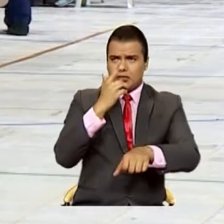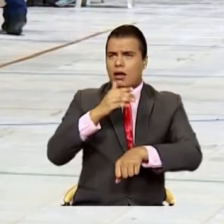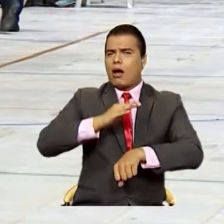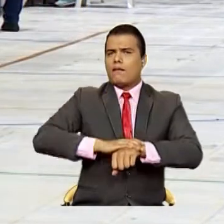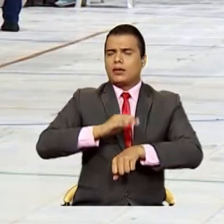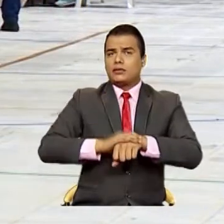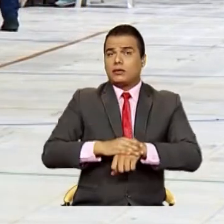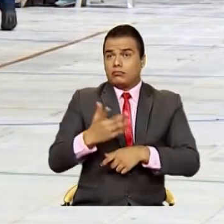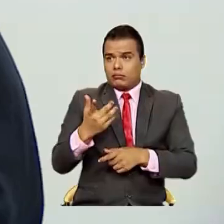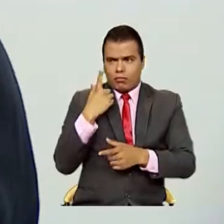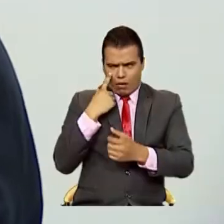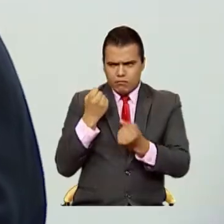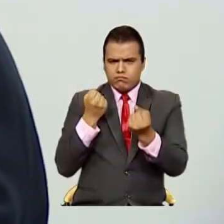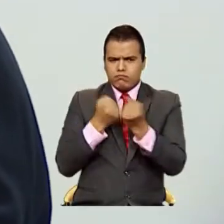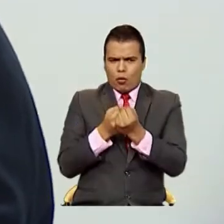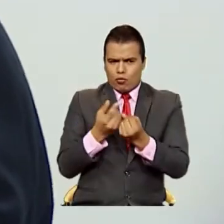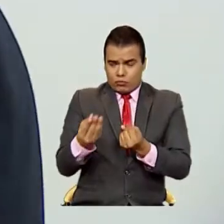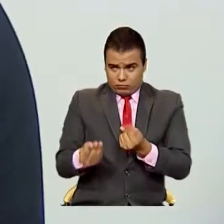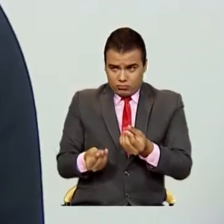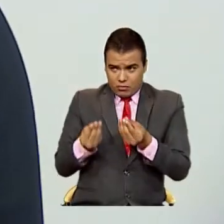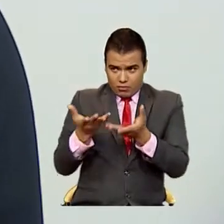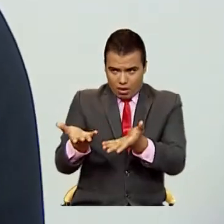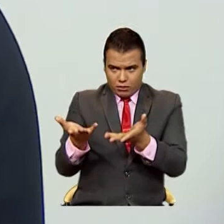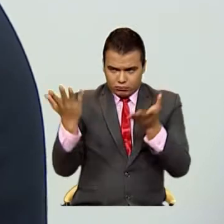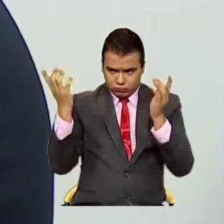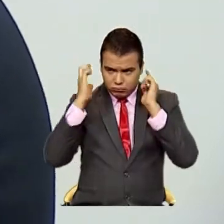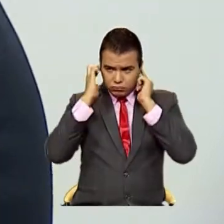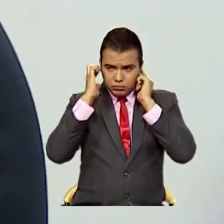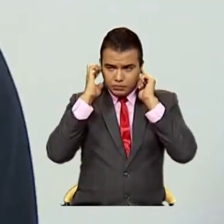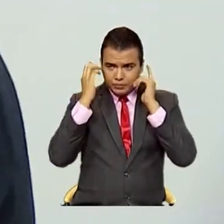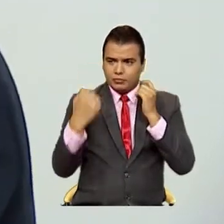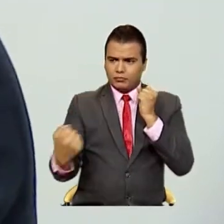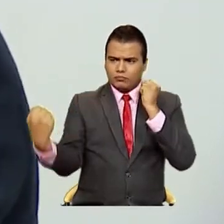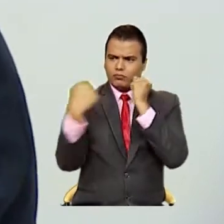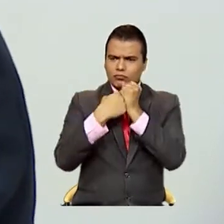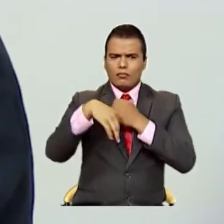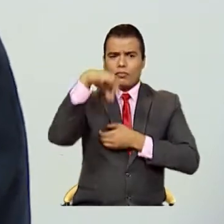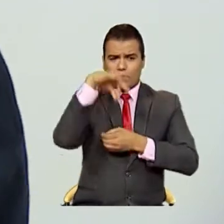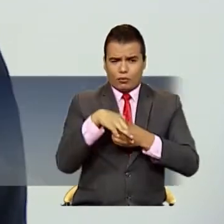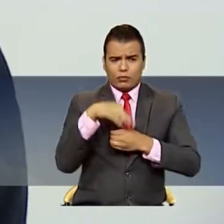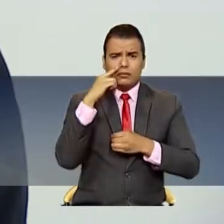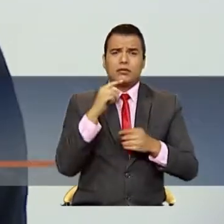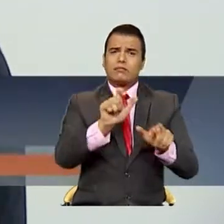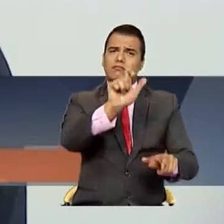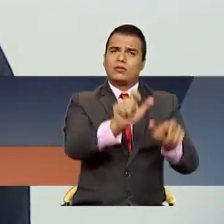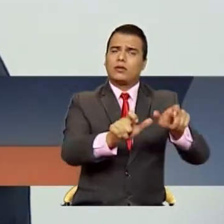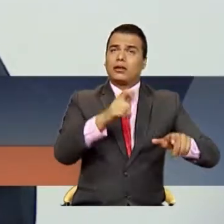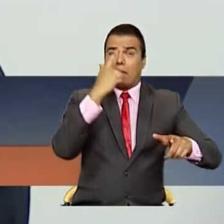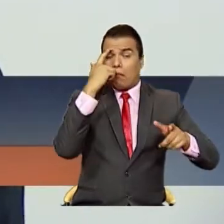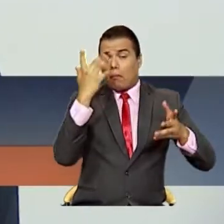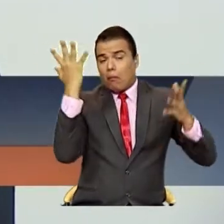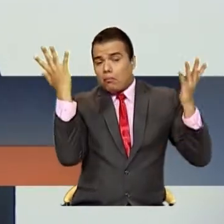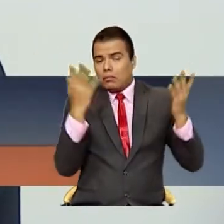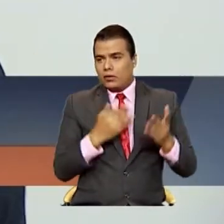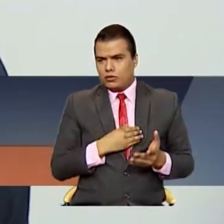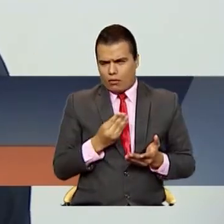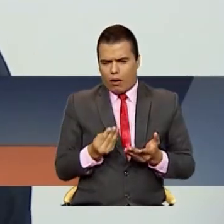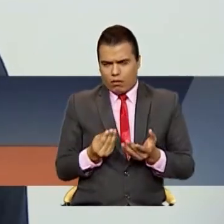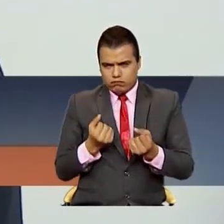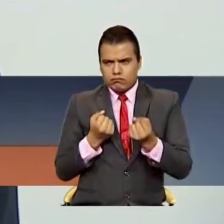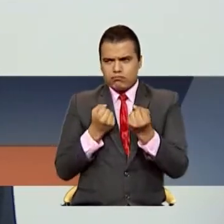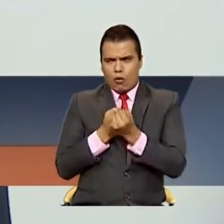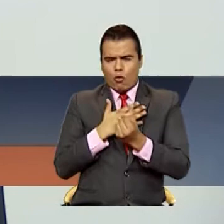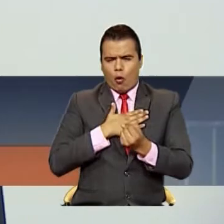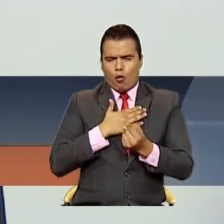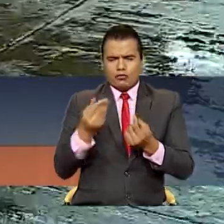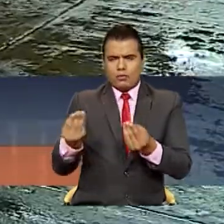voto, ahora lo llaman el combo, incluso en el sentir popular en muchas partes, y la gente lo que no advierte es que al vender el voto, al aceptar,